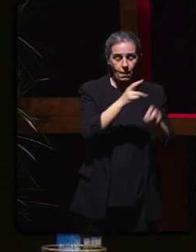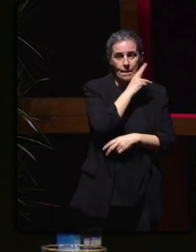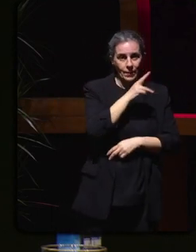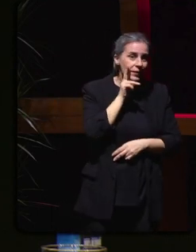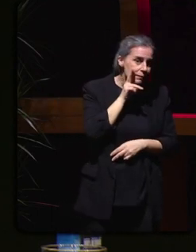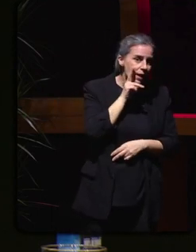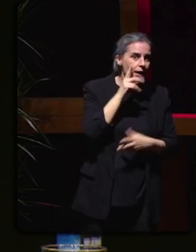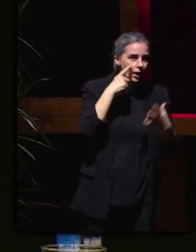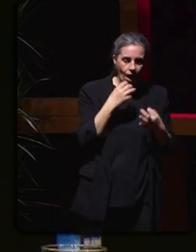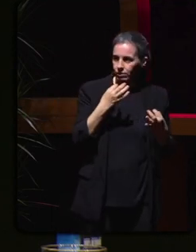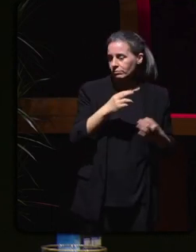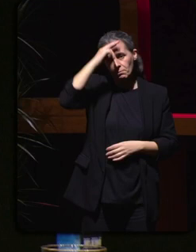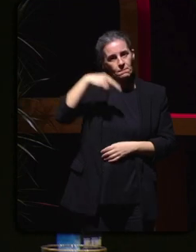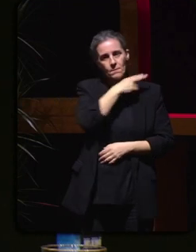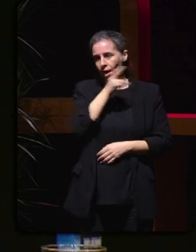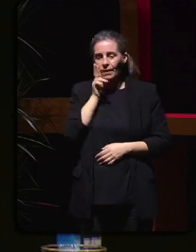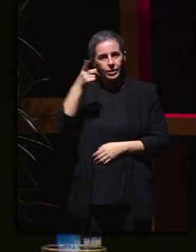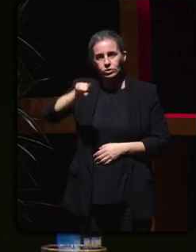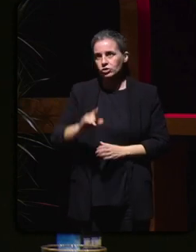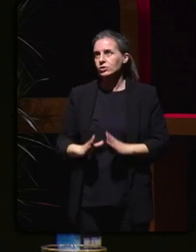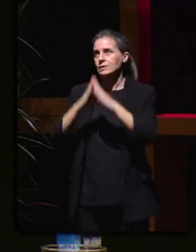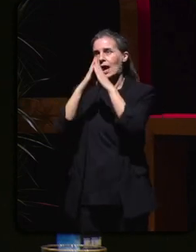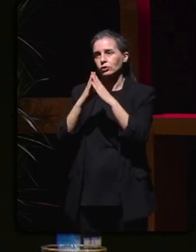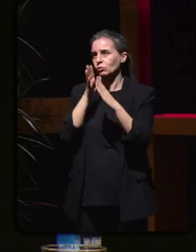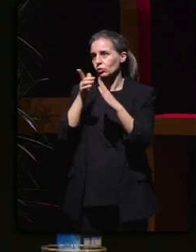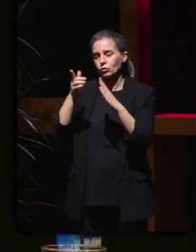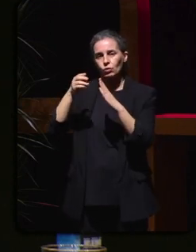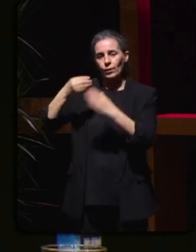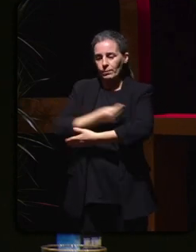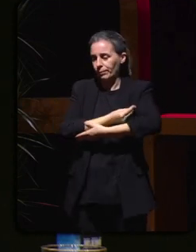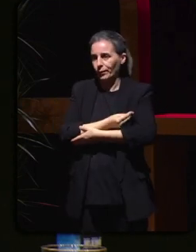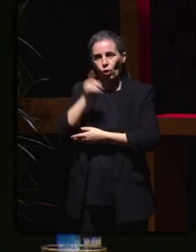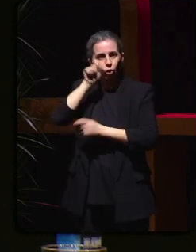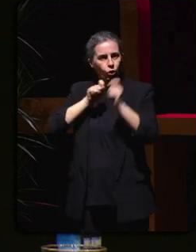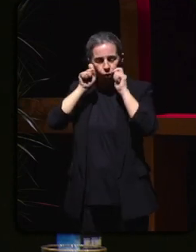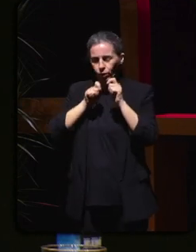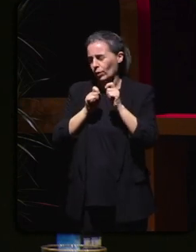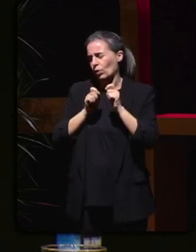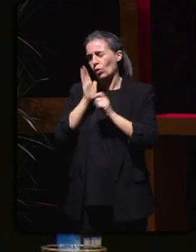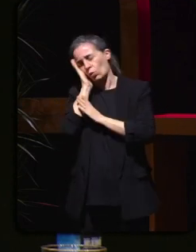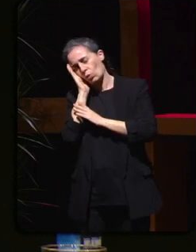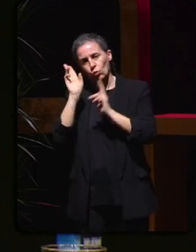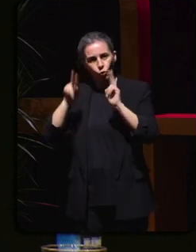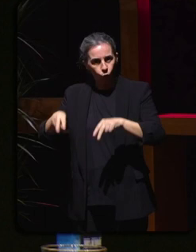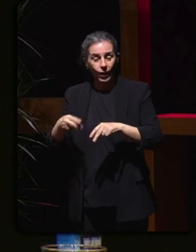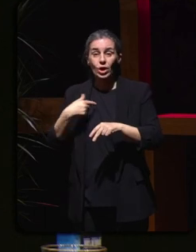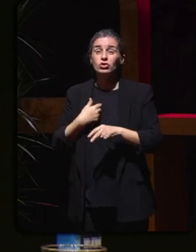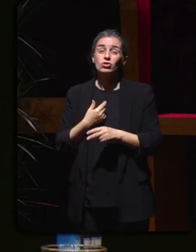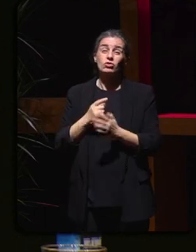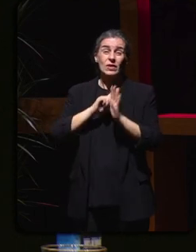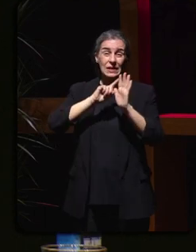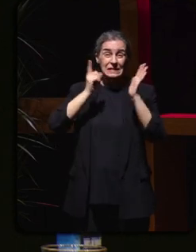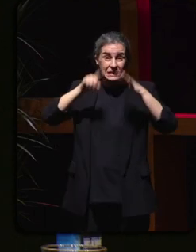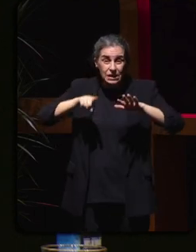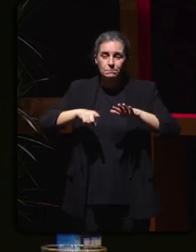santificación de la madre y los padres cuyos hijos e hijas no duermen nunca como era mi caso seis meses y sigo viva nadie